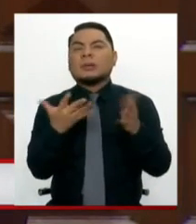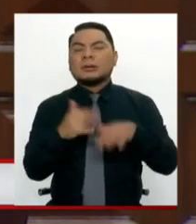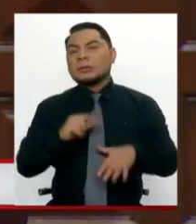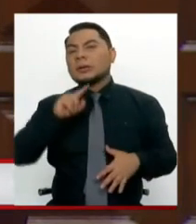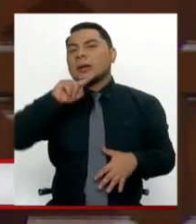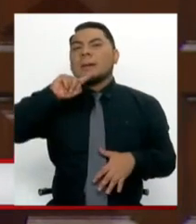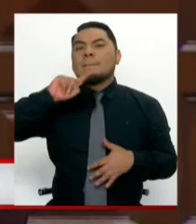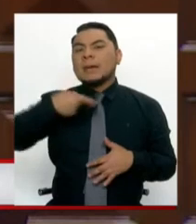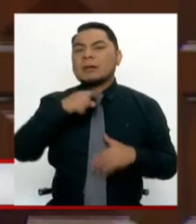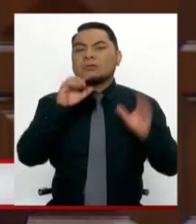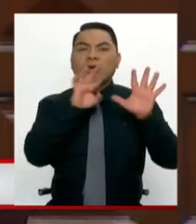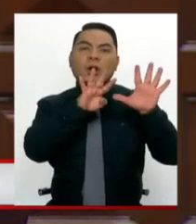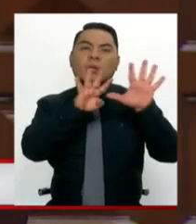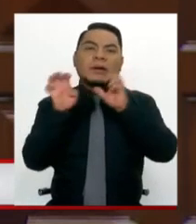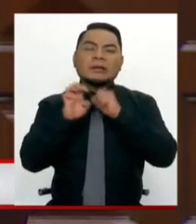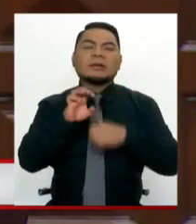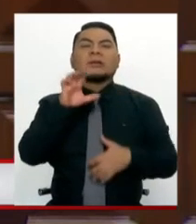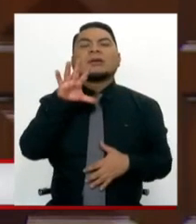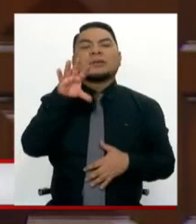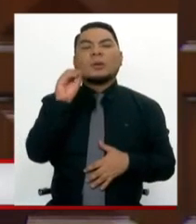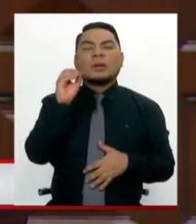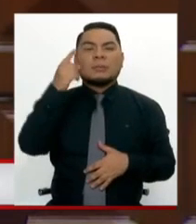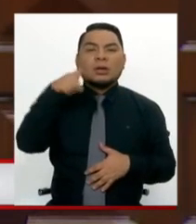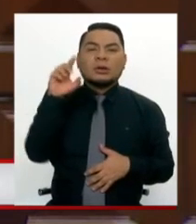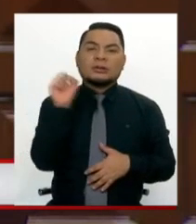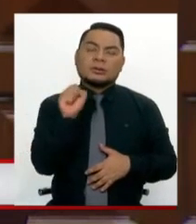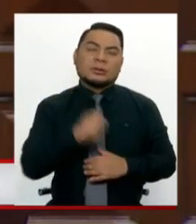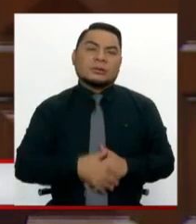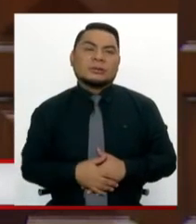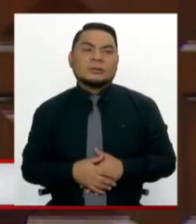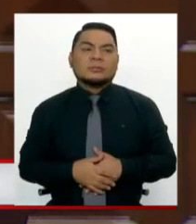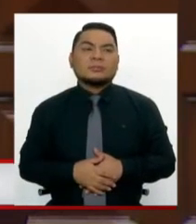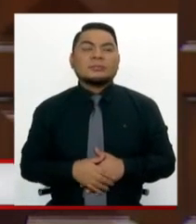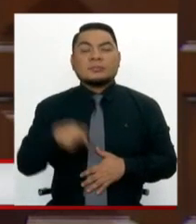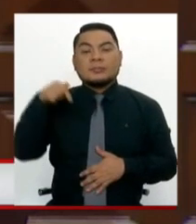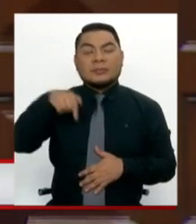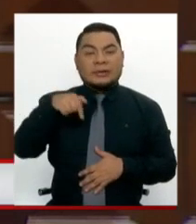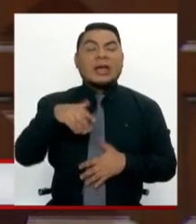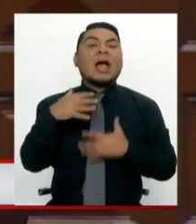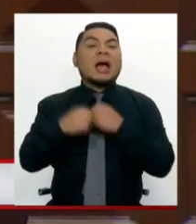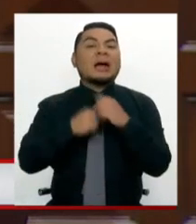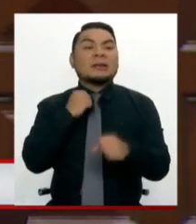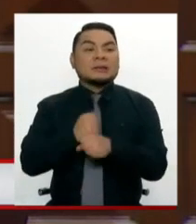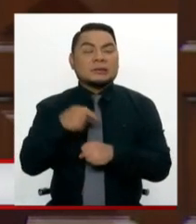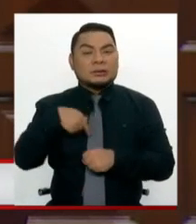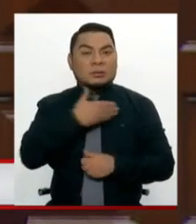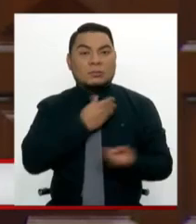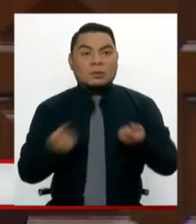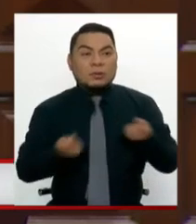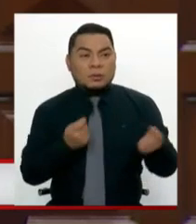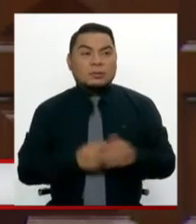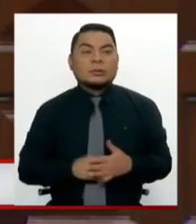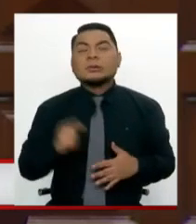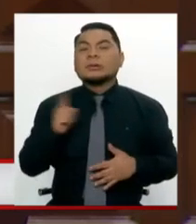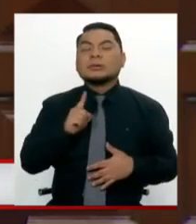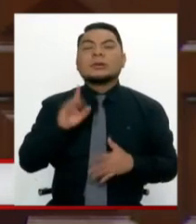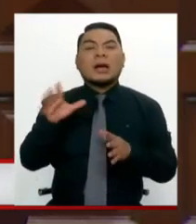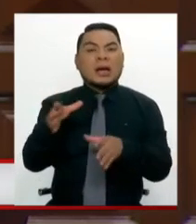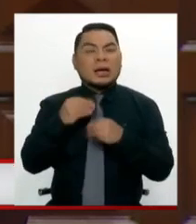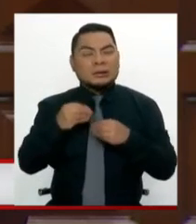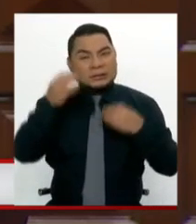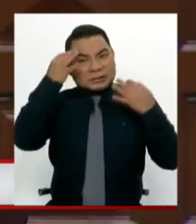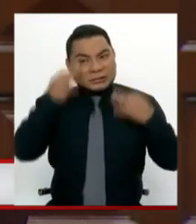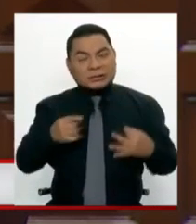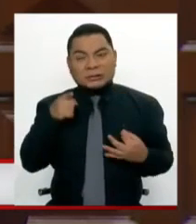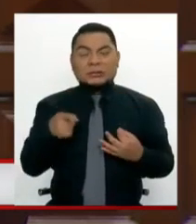de 1.950 millones de soles. En el periodo que va de mi gobierno, de no haberse tomado esta